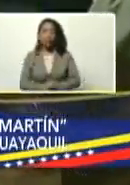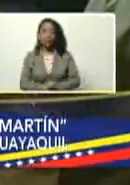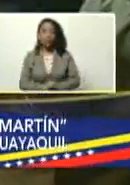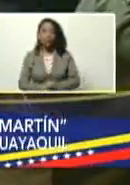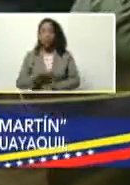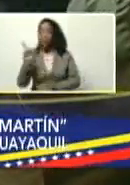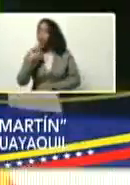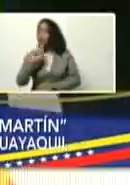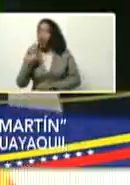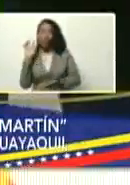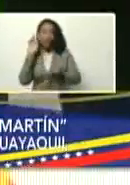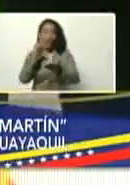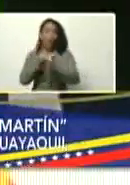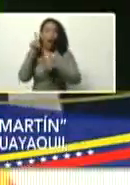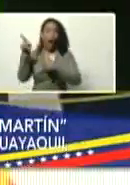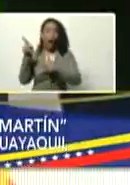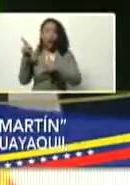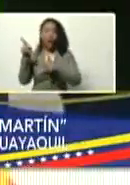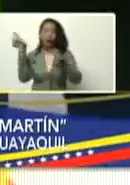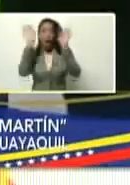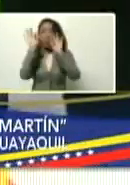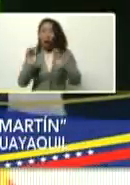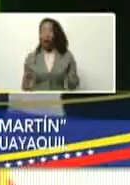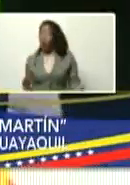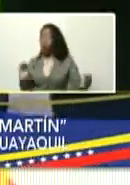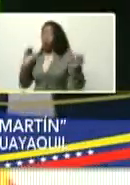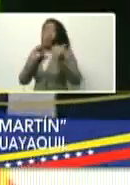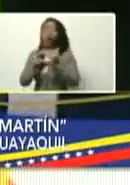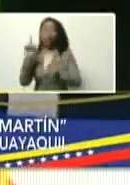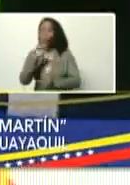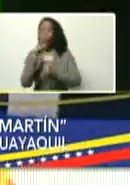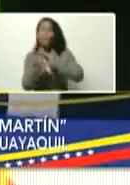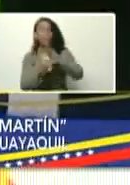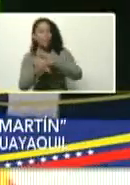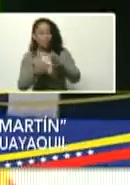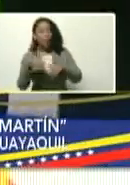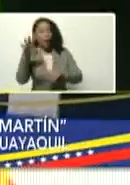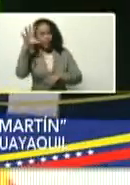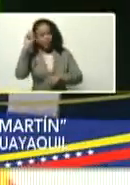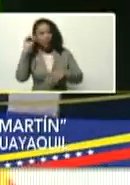No llegaron allí en condiciones iguales, y eso es básico entenderlo.